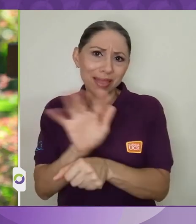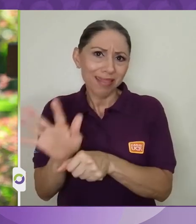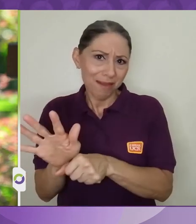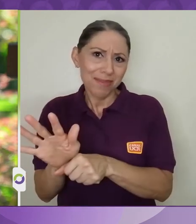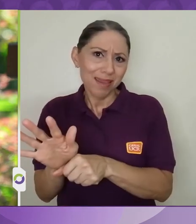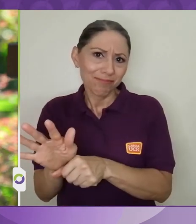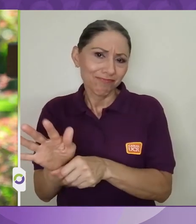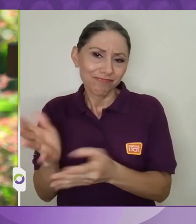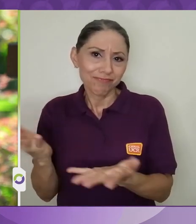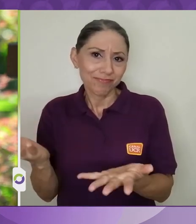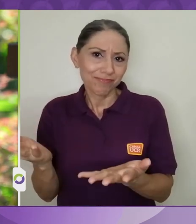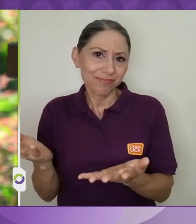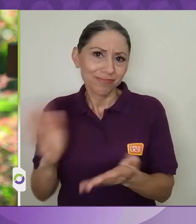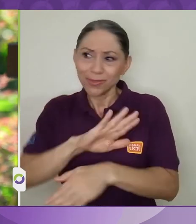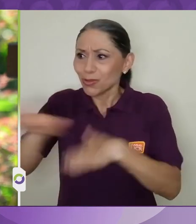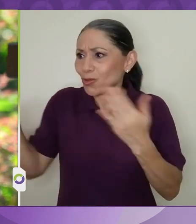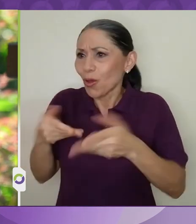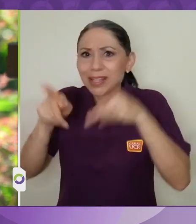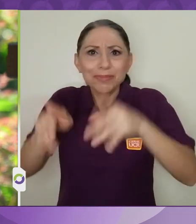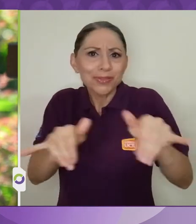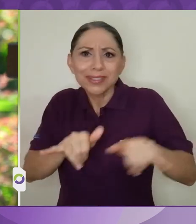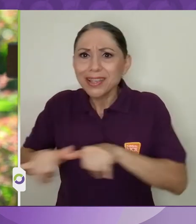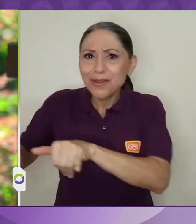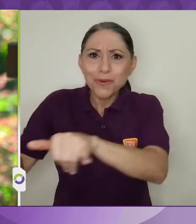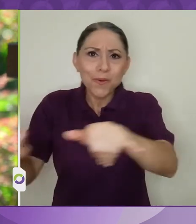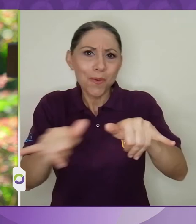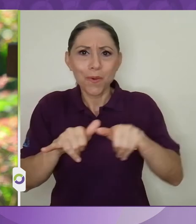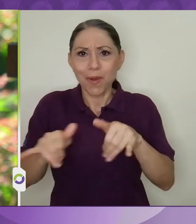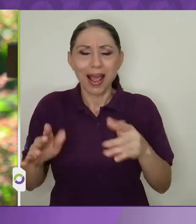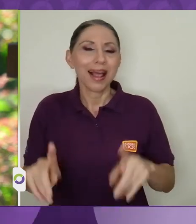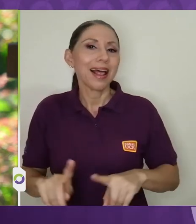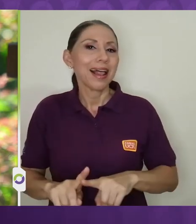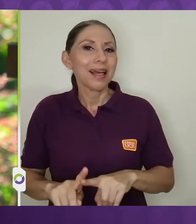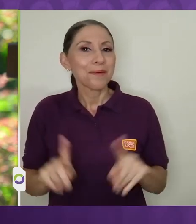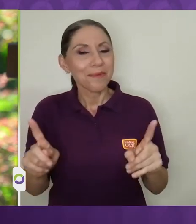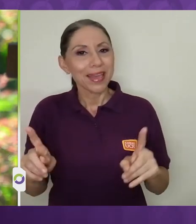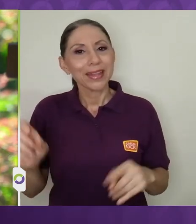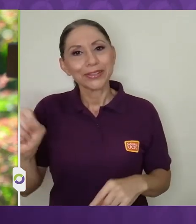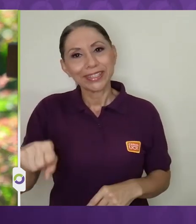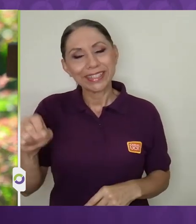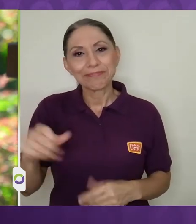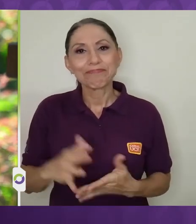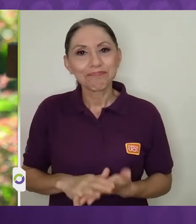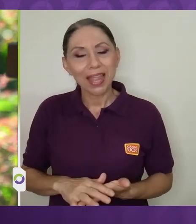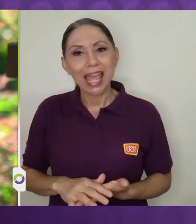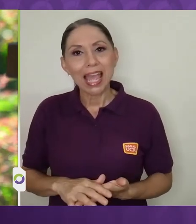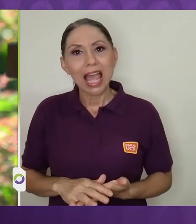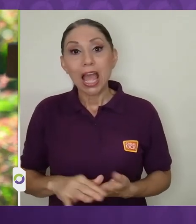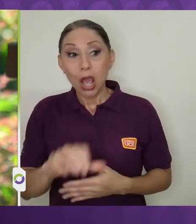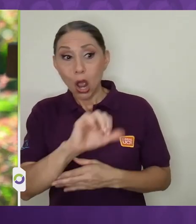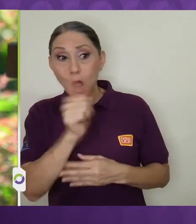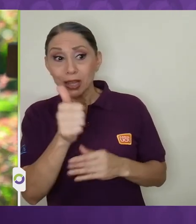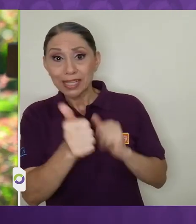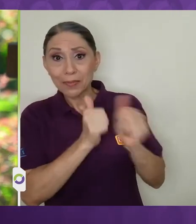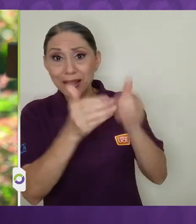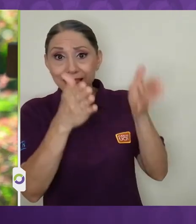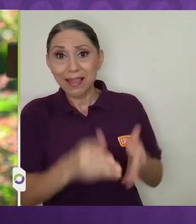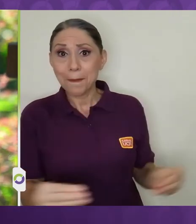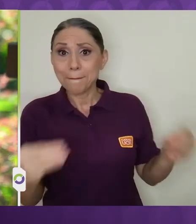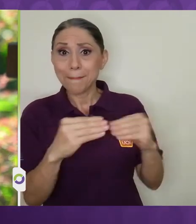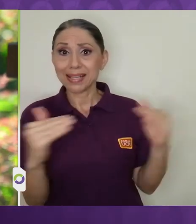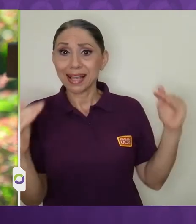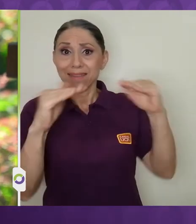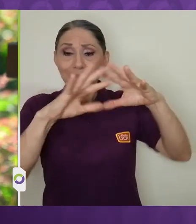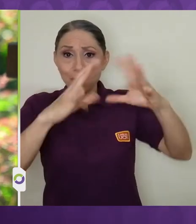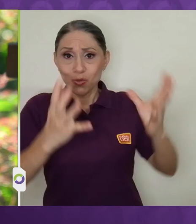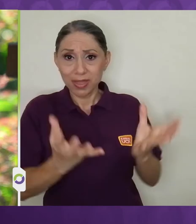pandemia. Y todos estuvimos igual, pero sí, y las de ya más mundial con